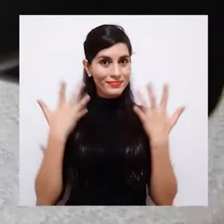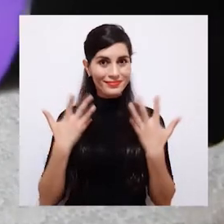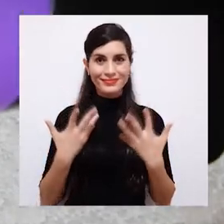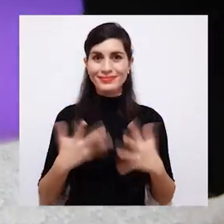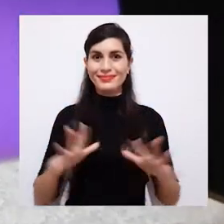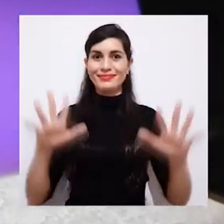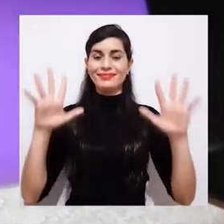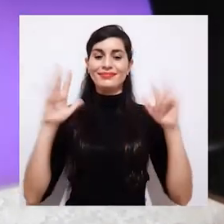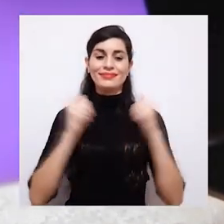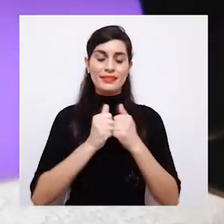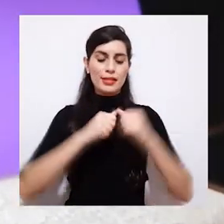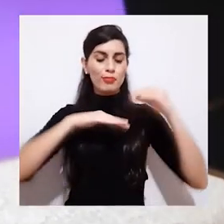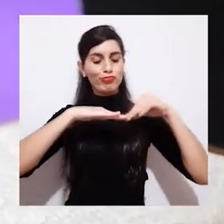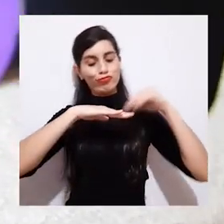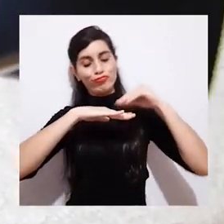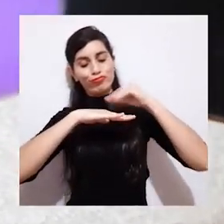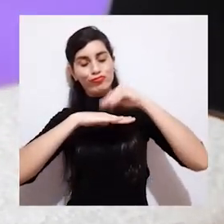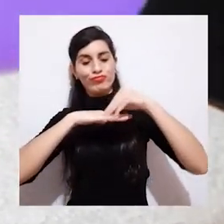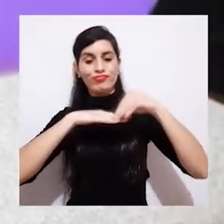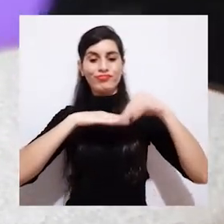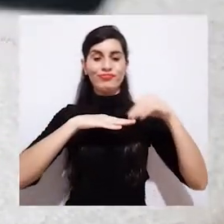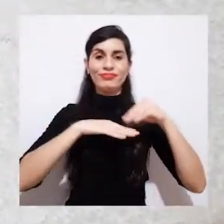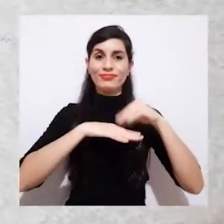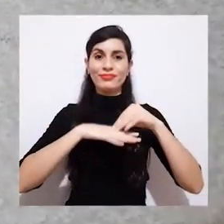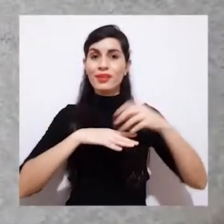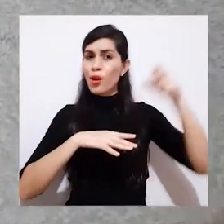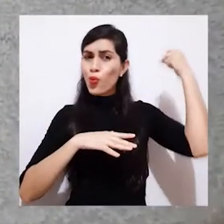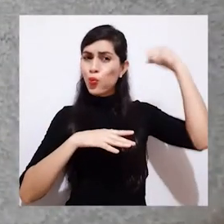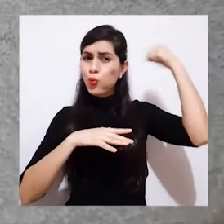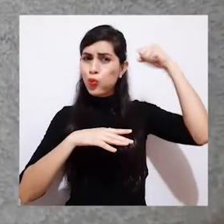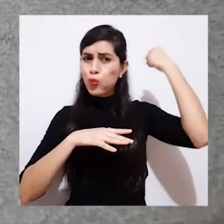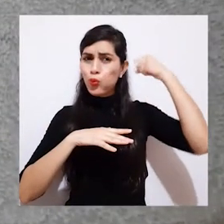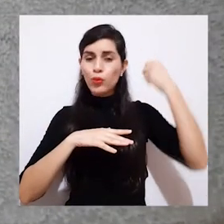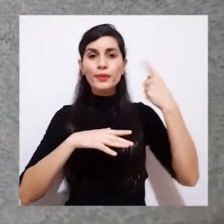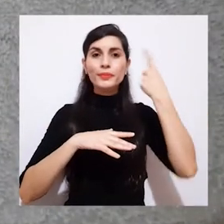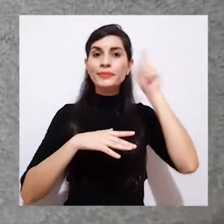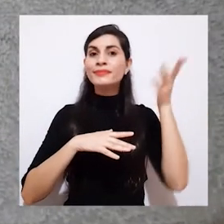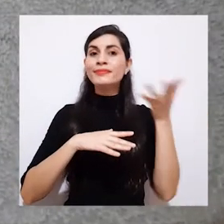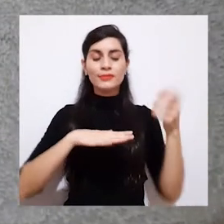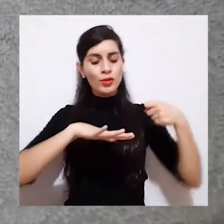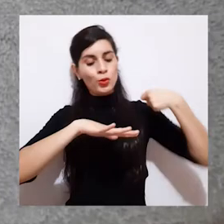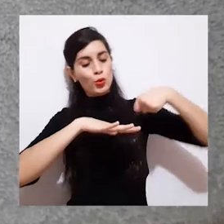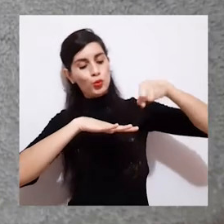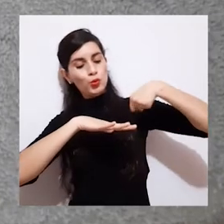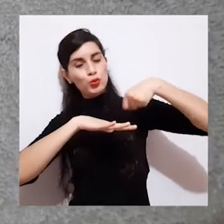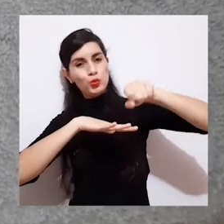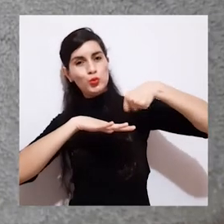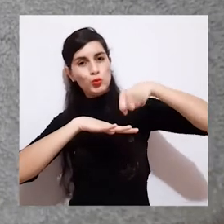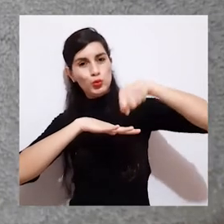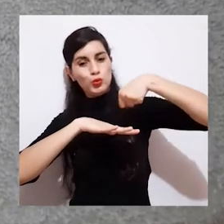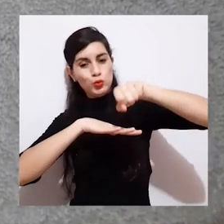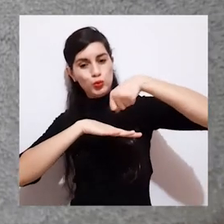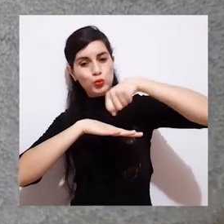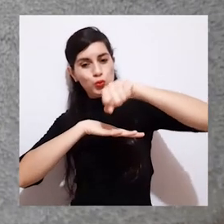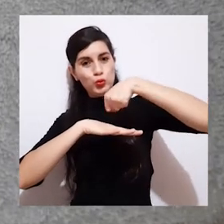Una vez ya tengo el látex aplicado por toda la mano, me voy a apoyar de esta secadora de pelo para secar el látex.